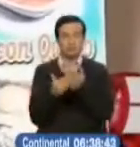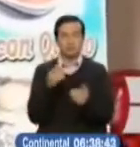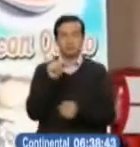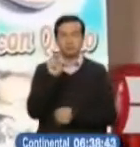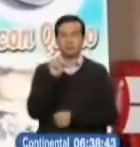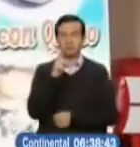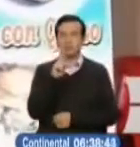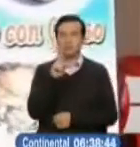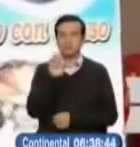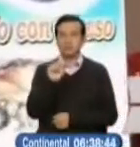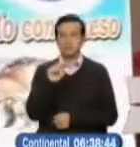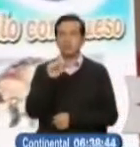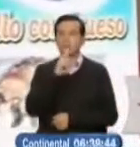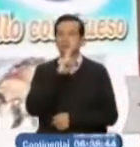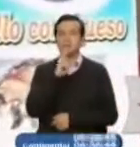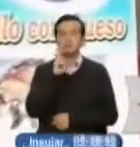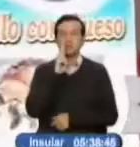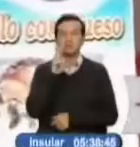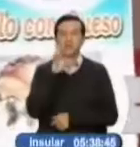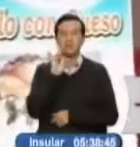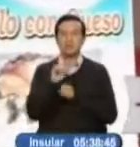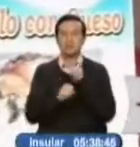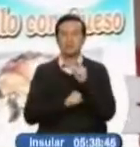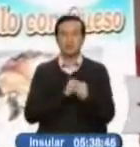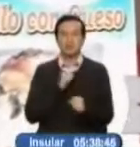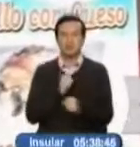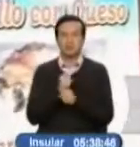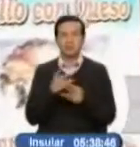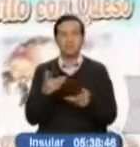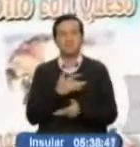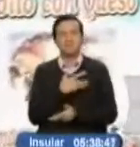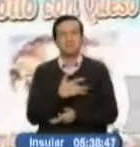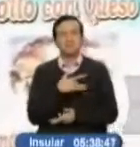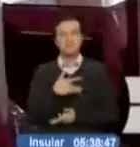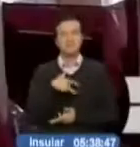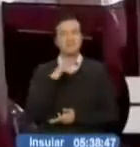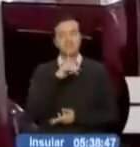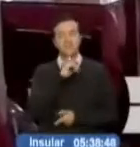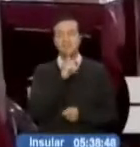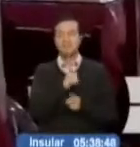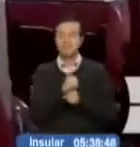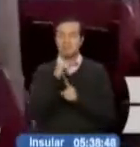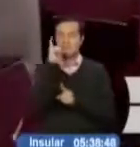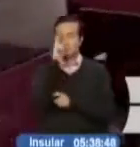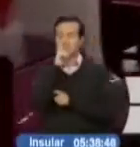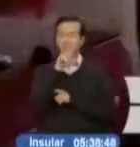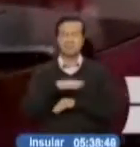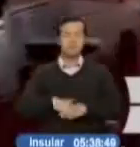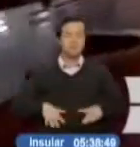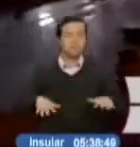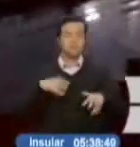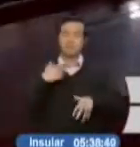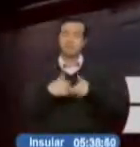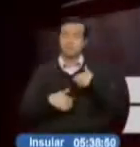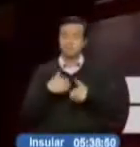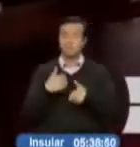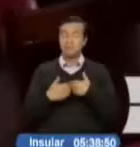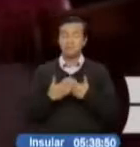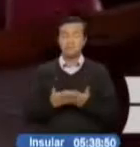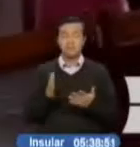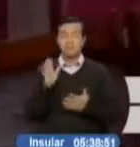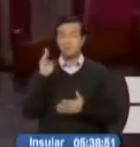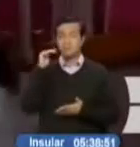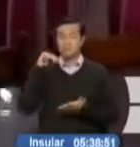Andrés administra este restaurante por 18 años. Siente como el que más la tragedia que viven sus coterráneos esmeraldeños y los